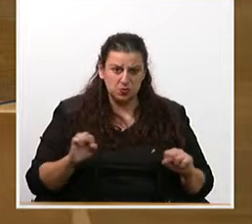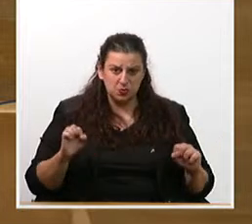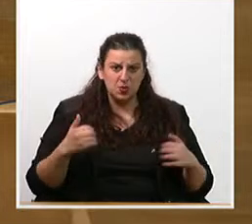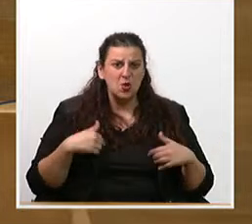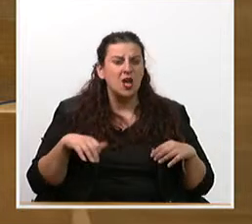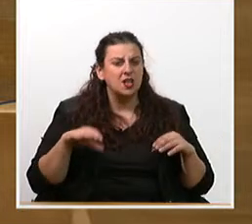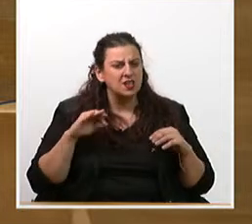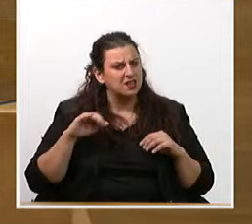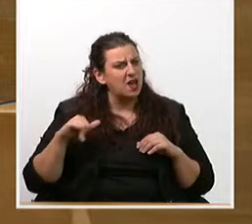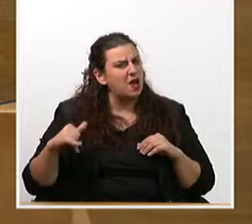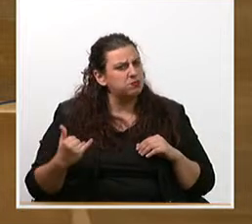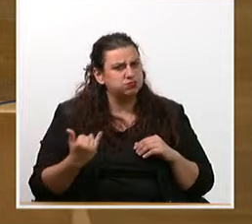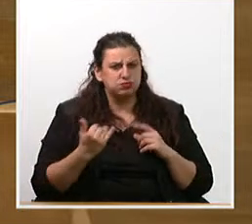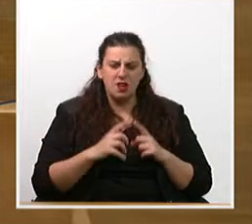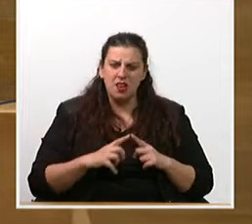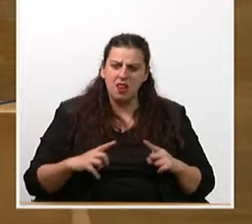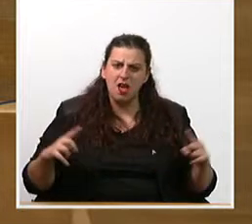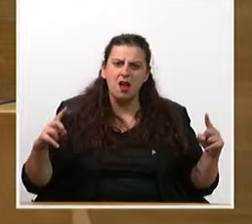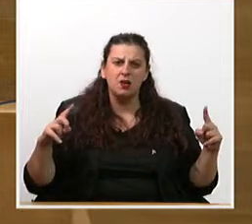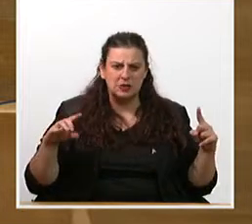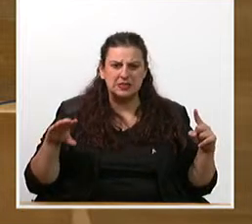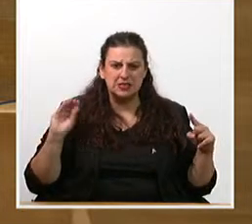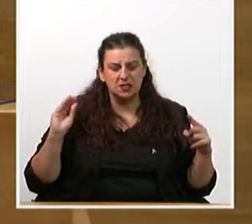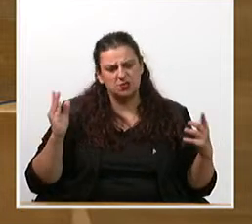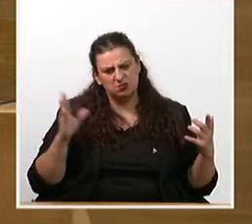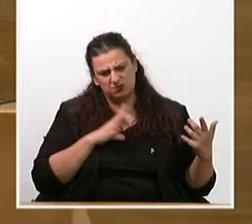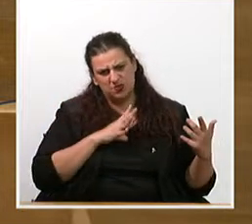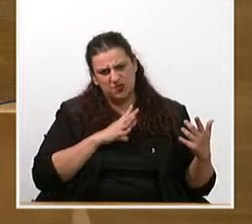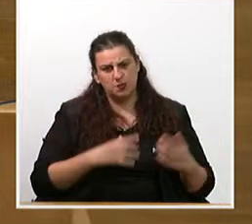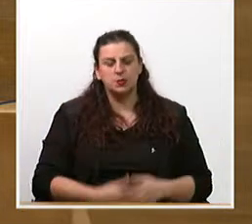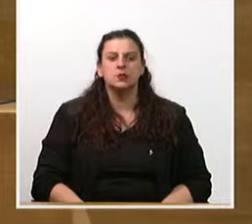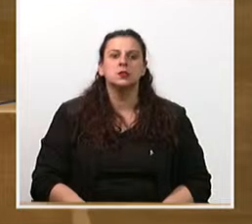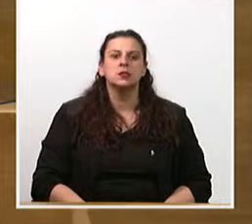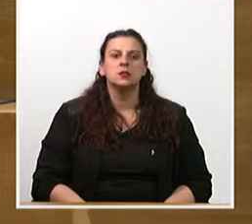que estamos muy cansados ya pero por favor